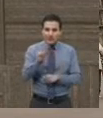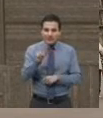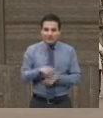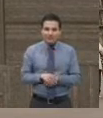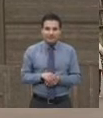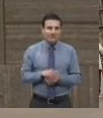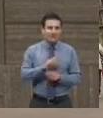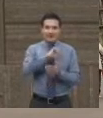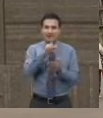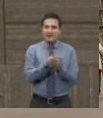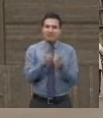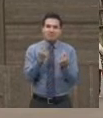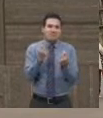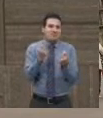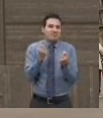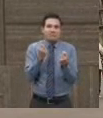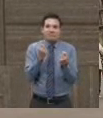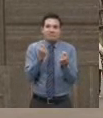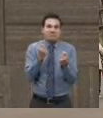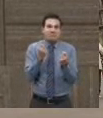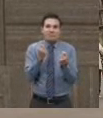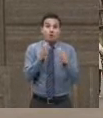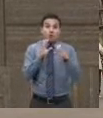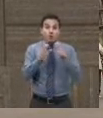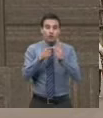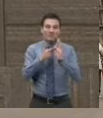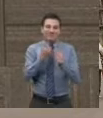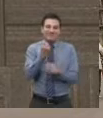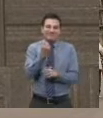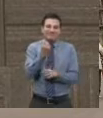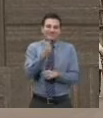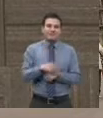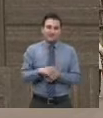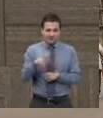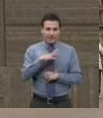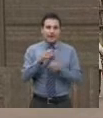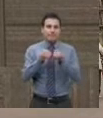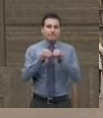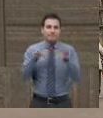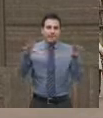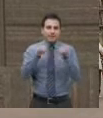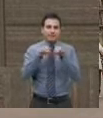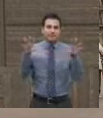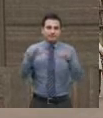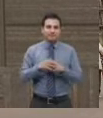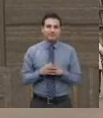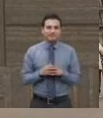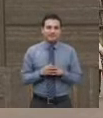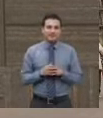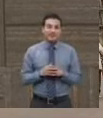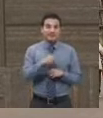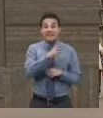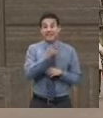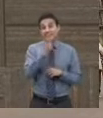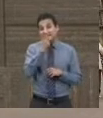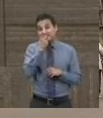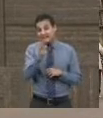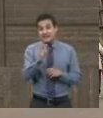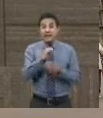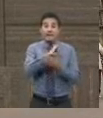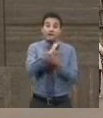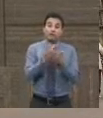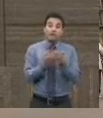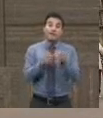violó el medio de comunicación política a través de mensajes político-electoral, disfrazando como informe de labores